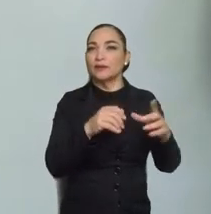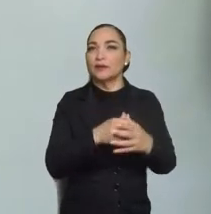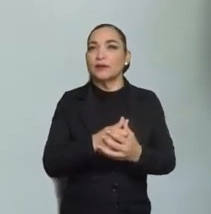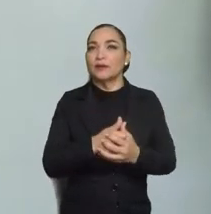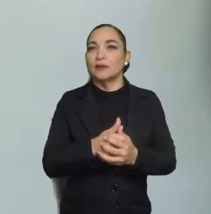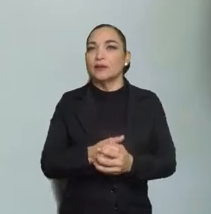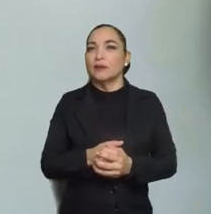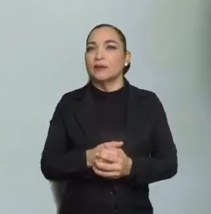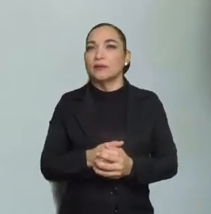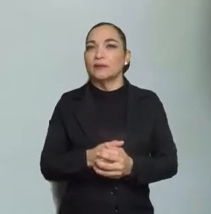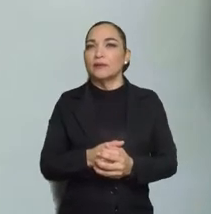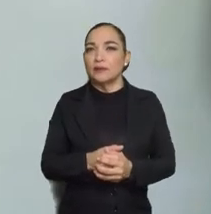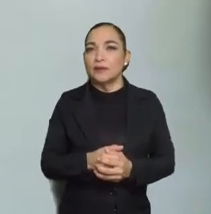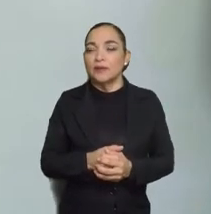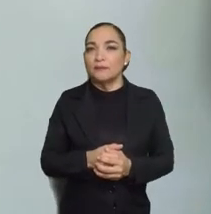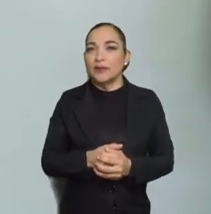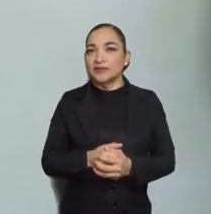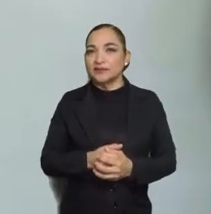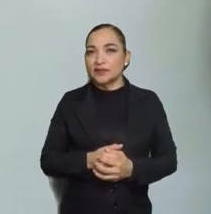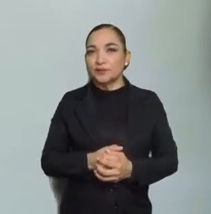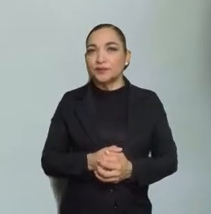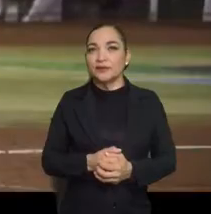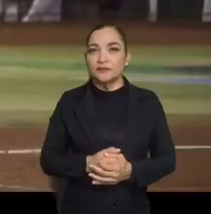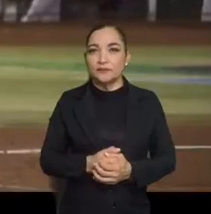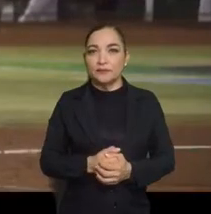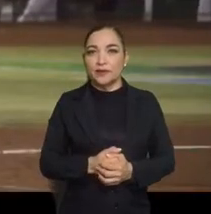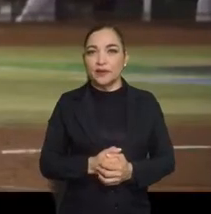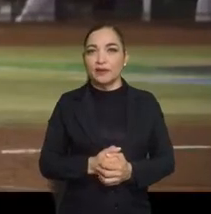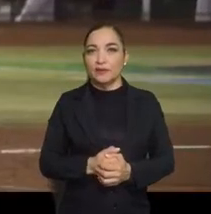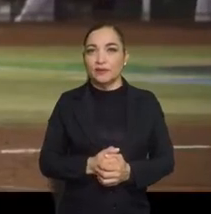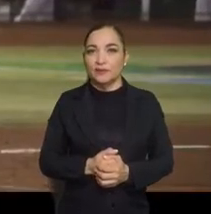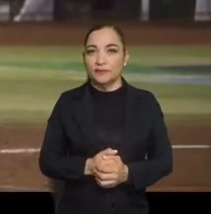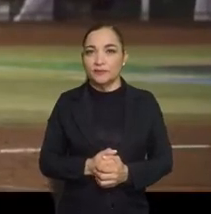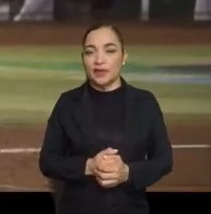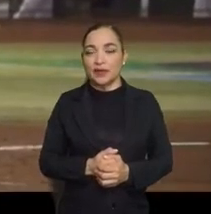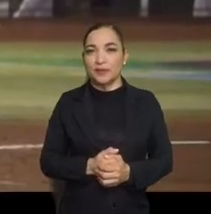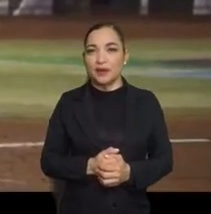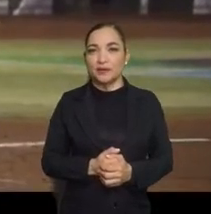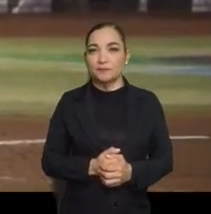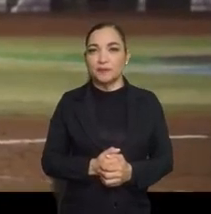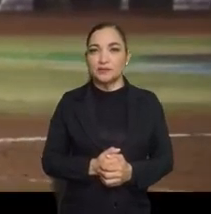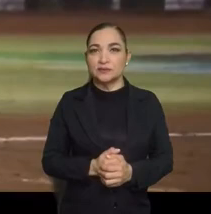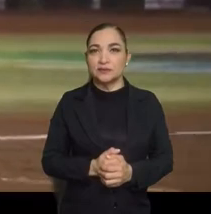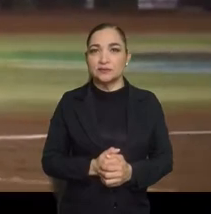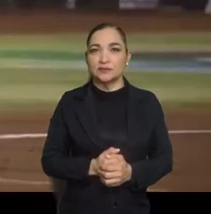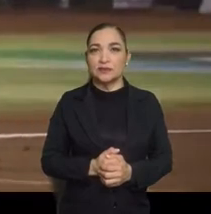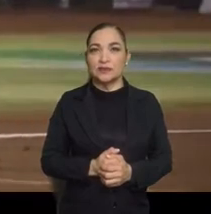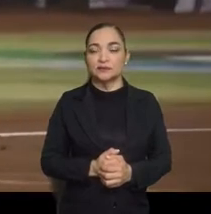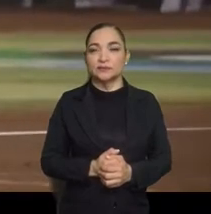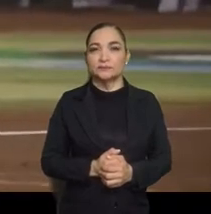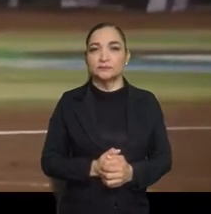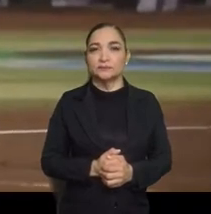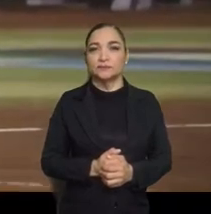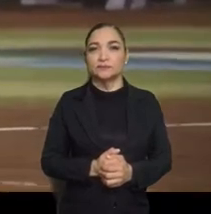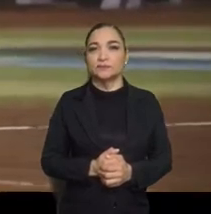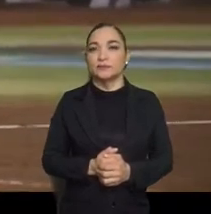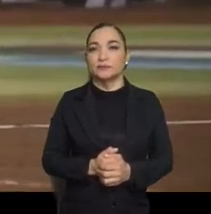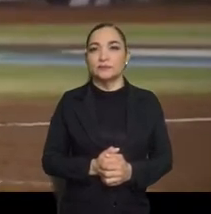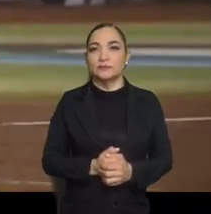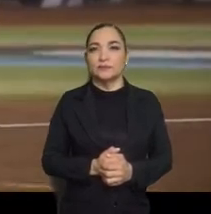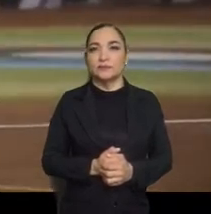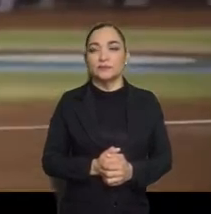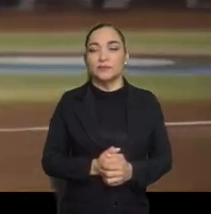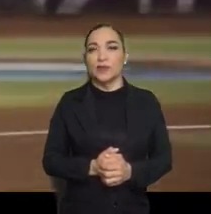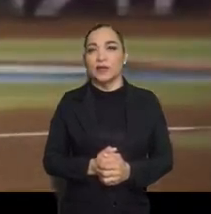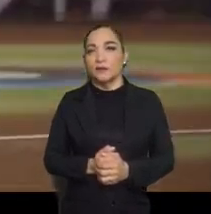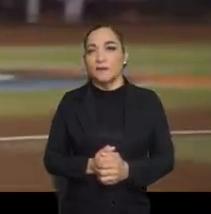A ver si los del Río 12 se animan. Ale. Abre los ojos al mismo. Matazo largo, profundo al